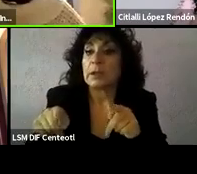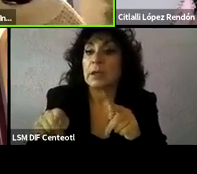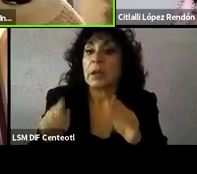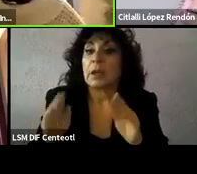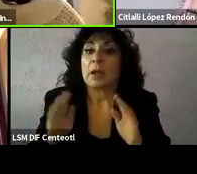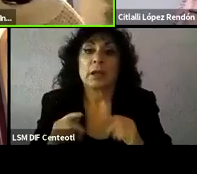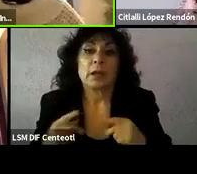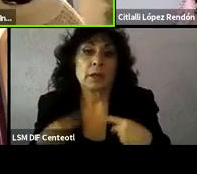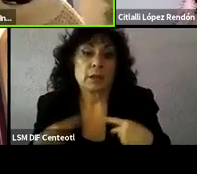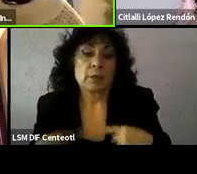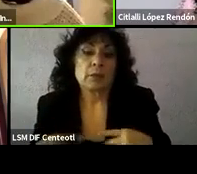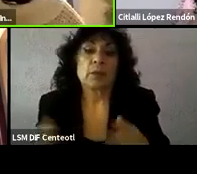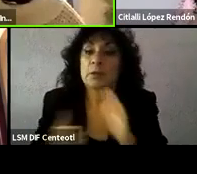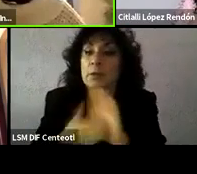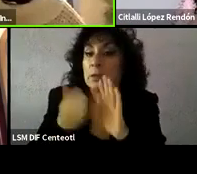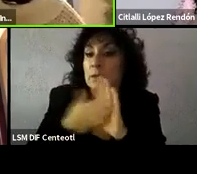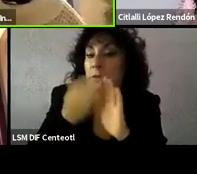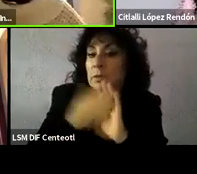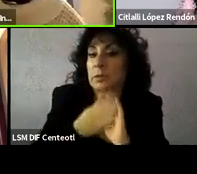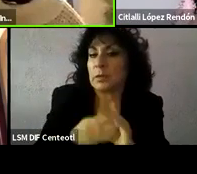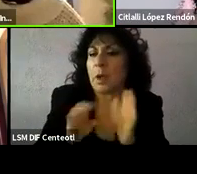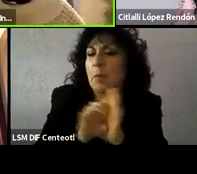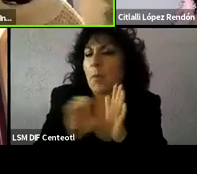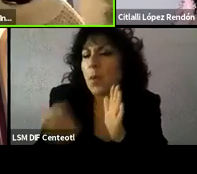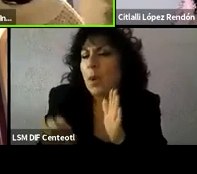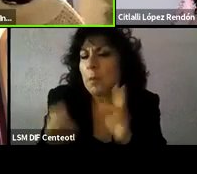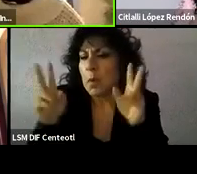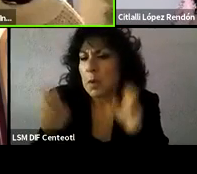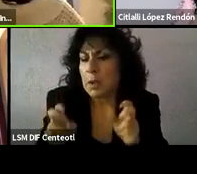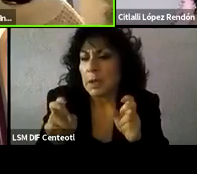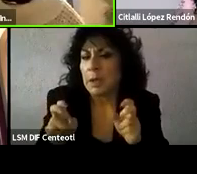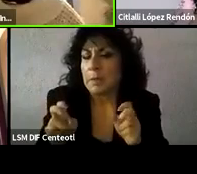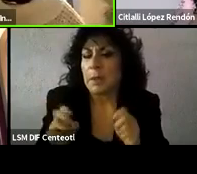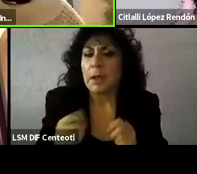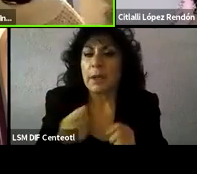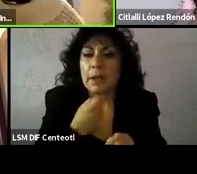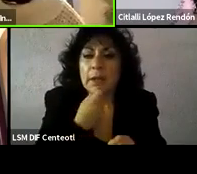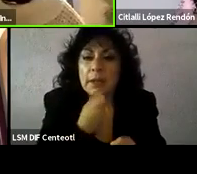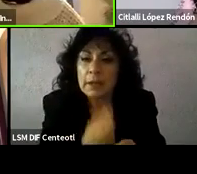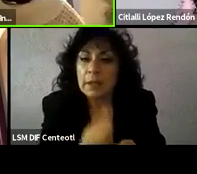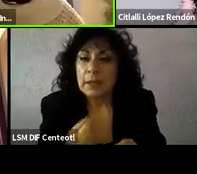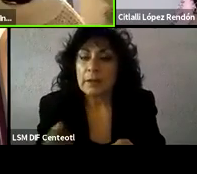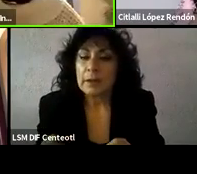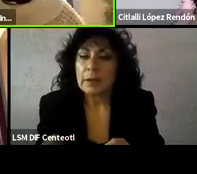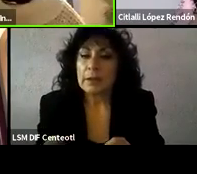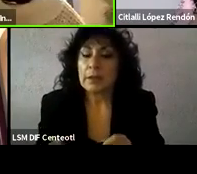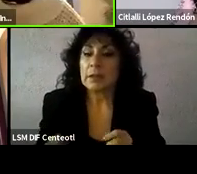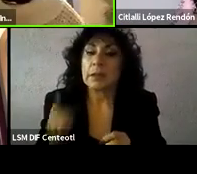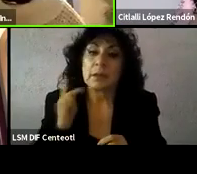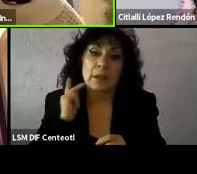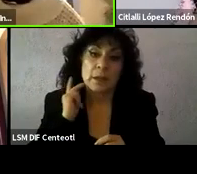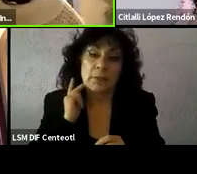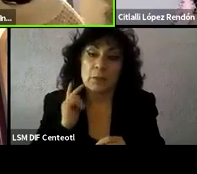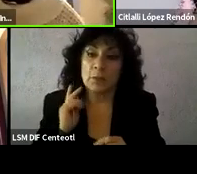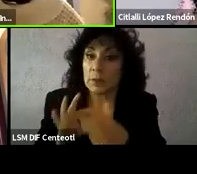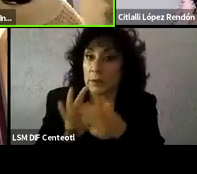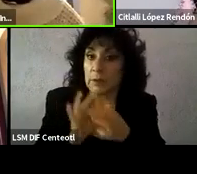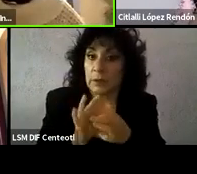infancia y la política, en la infancia y la toma de decisiones que afectan a un montón de